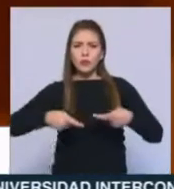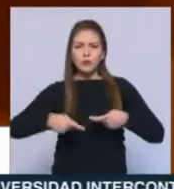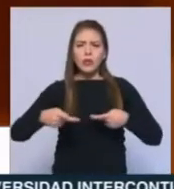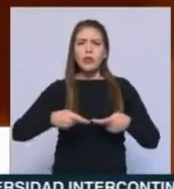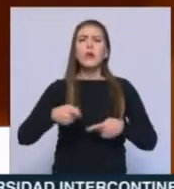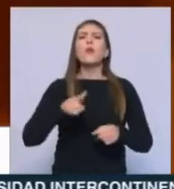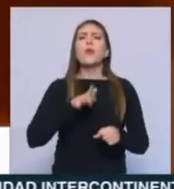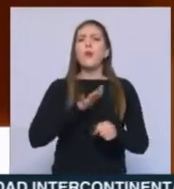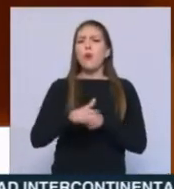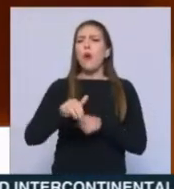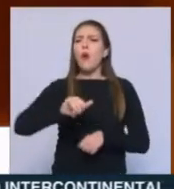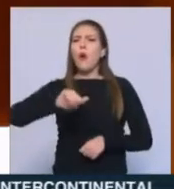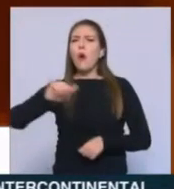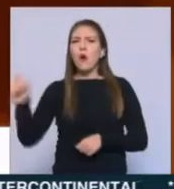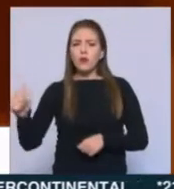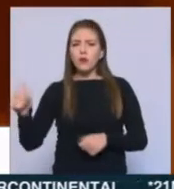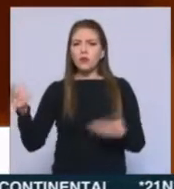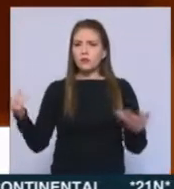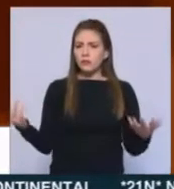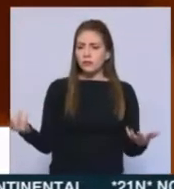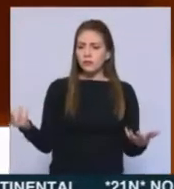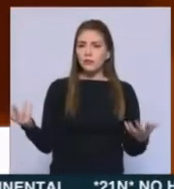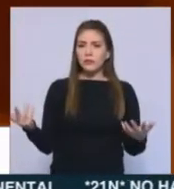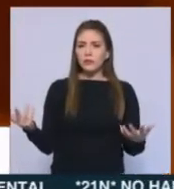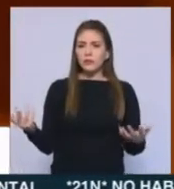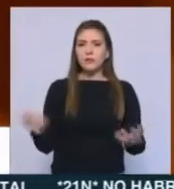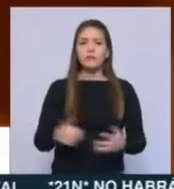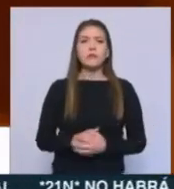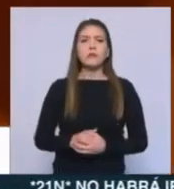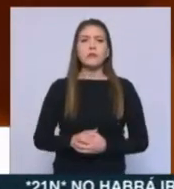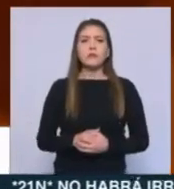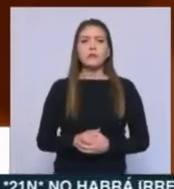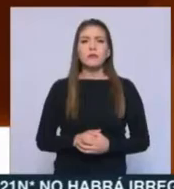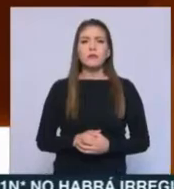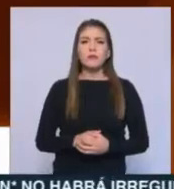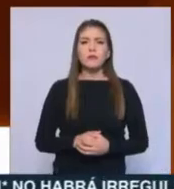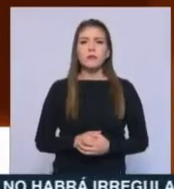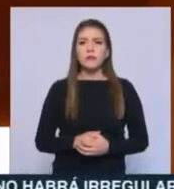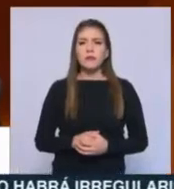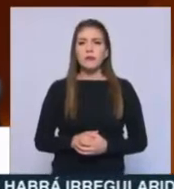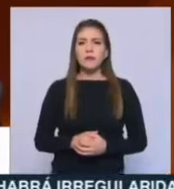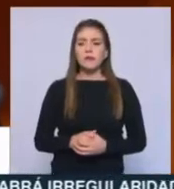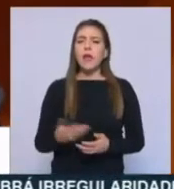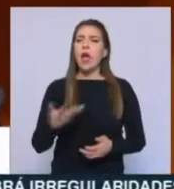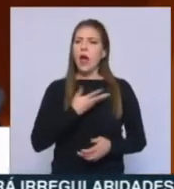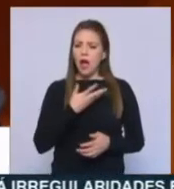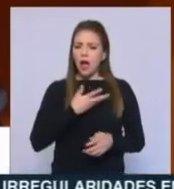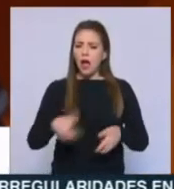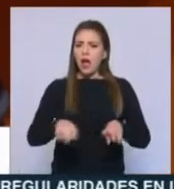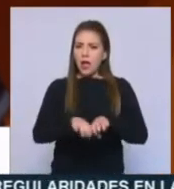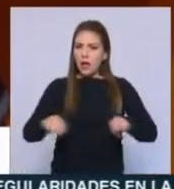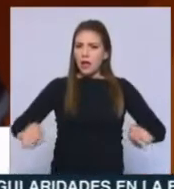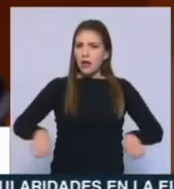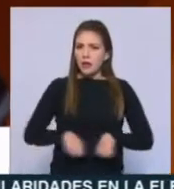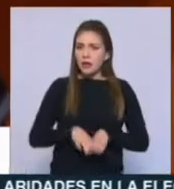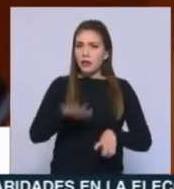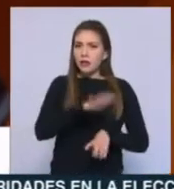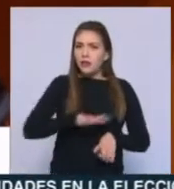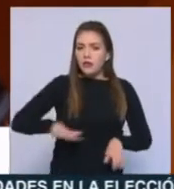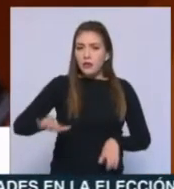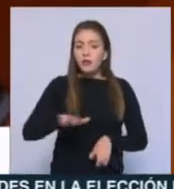¿Cuáles son los otros elementos de la estrategia? Bueno, hay todo un equipo que tiene como propósito, a cargo